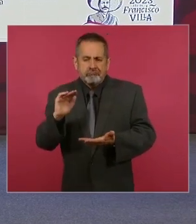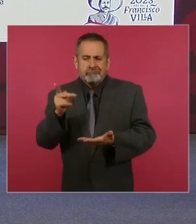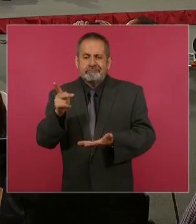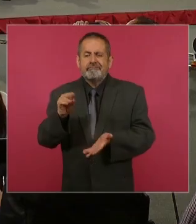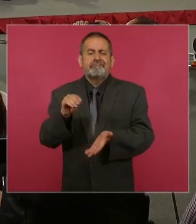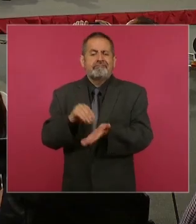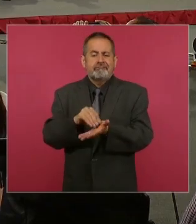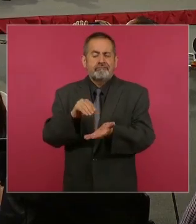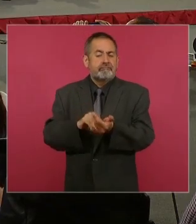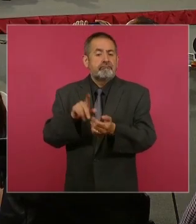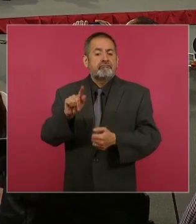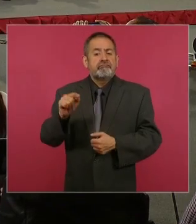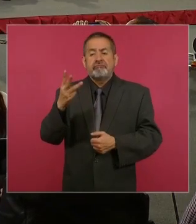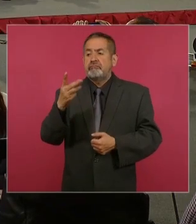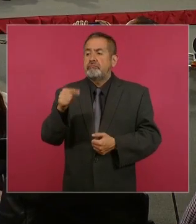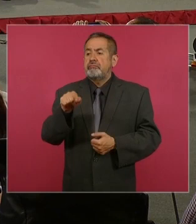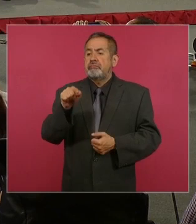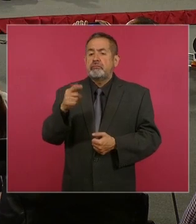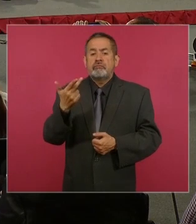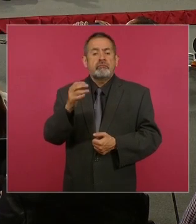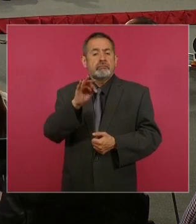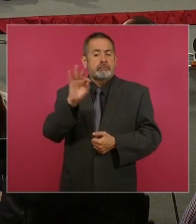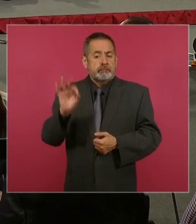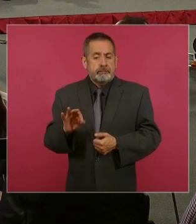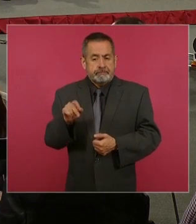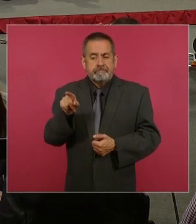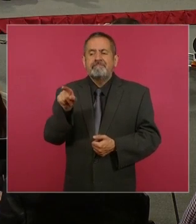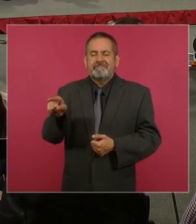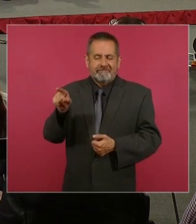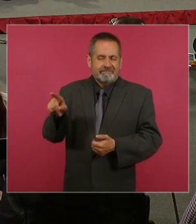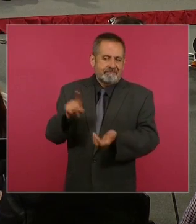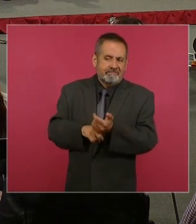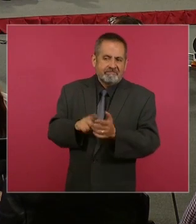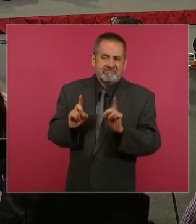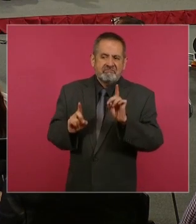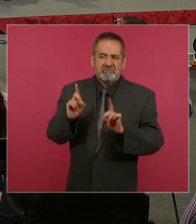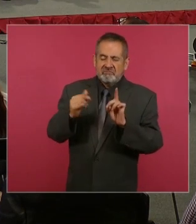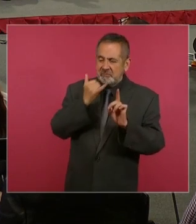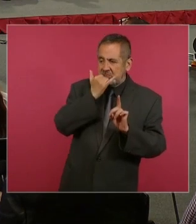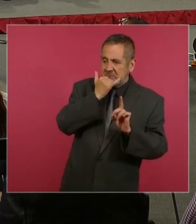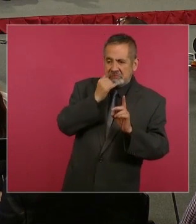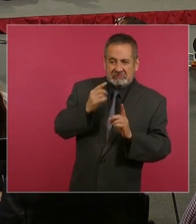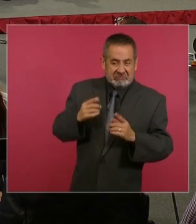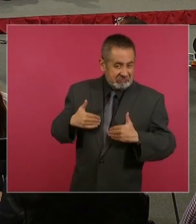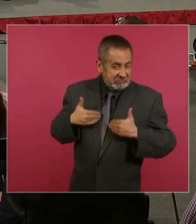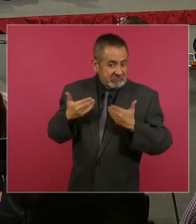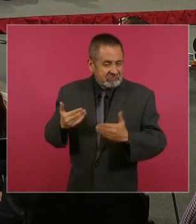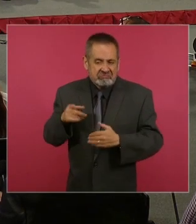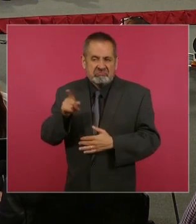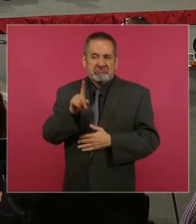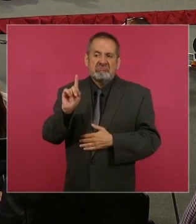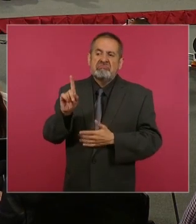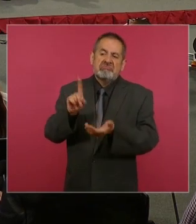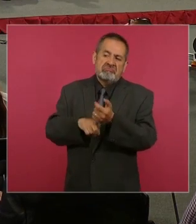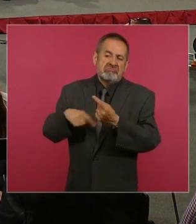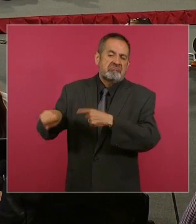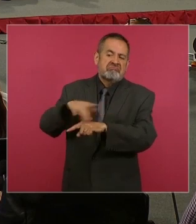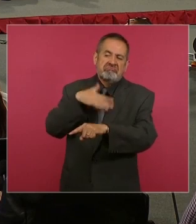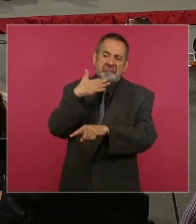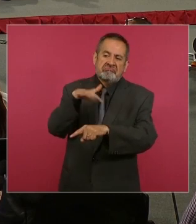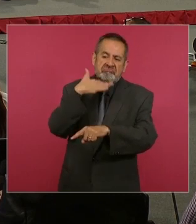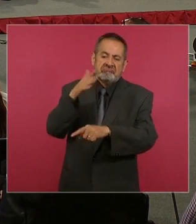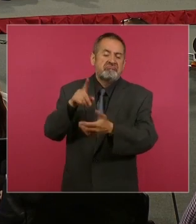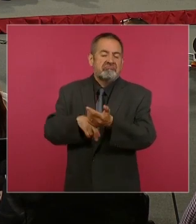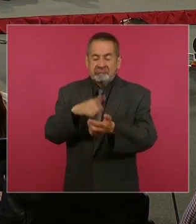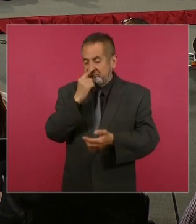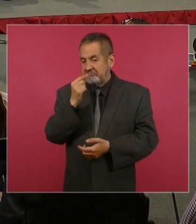aún mantiene el 73,9% de percepción como policías corruptas. Y aquí un dato,